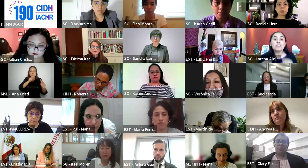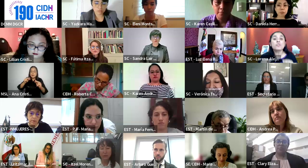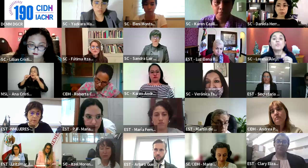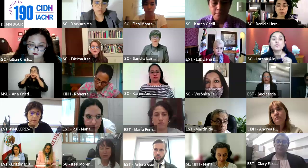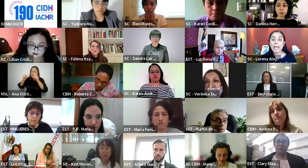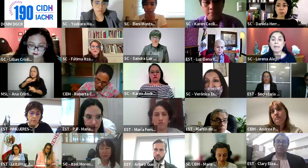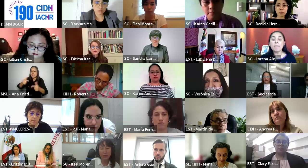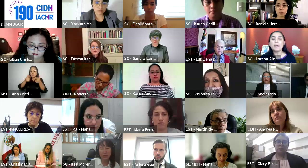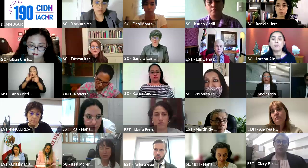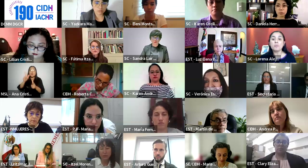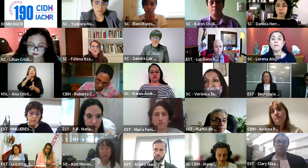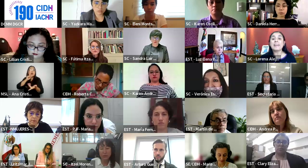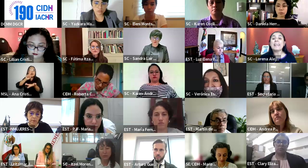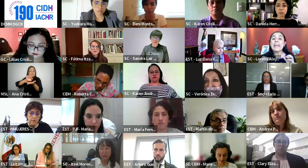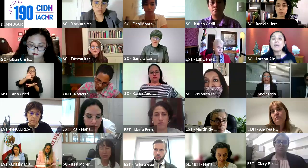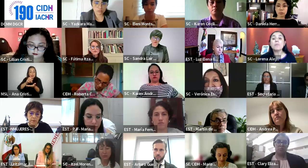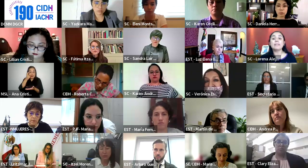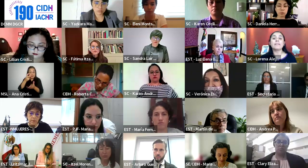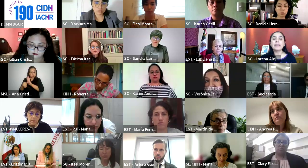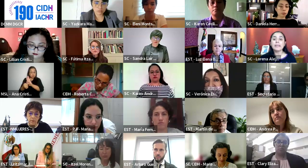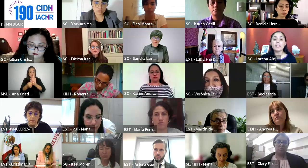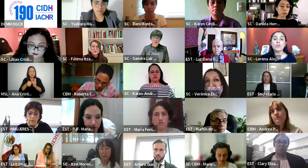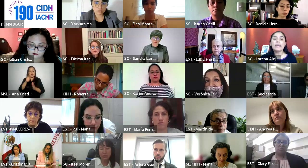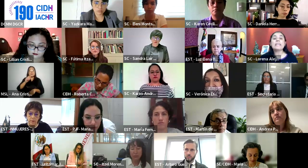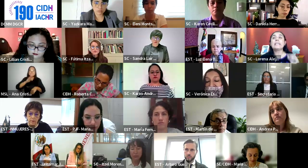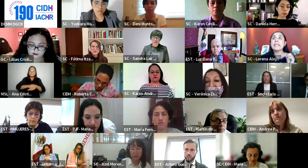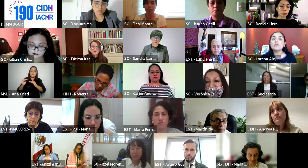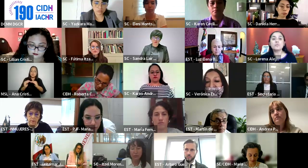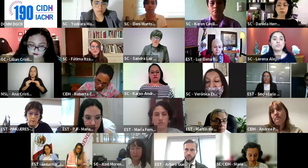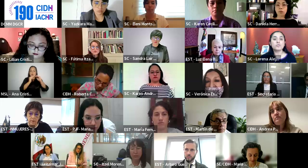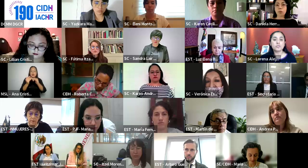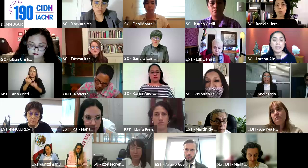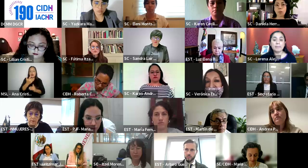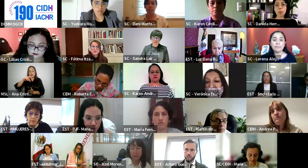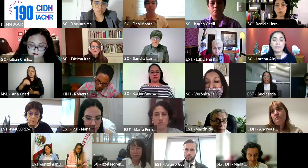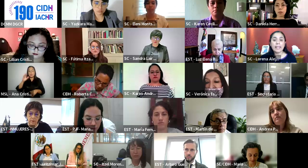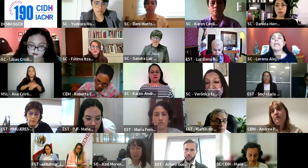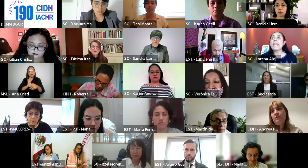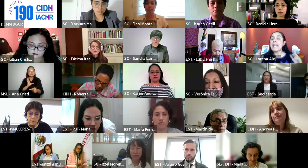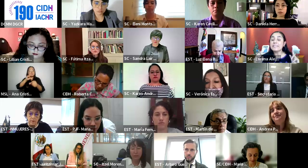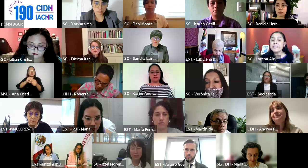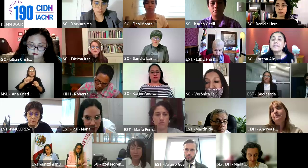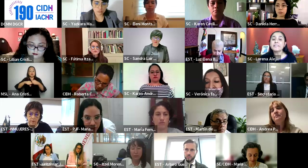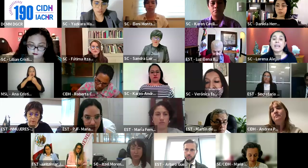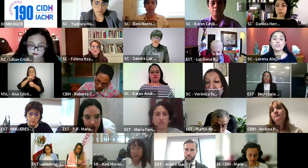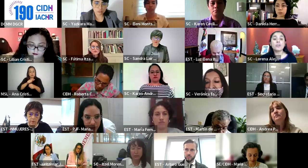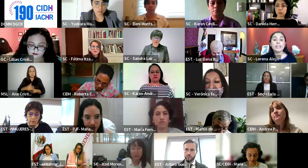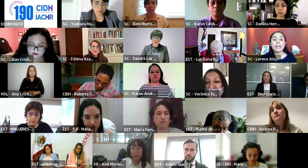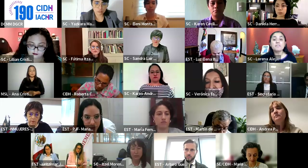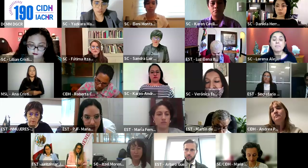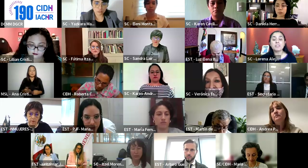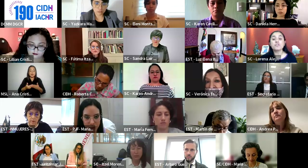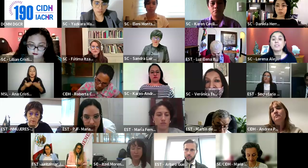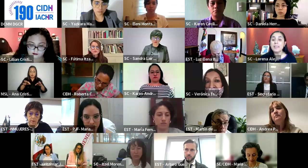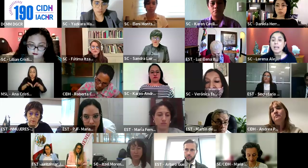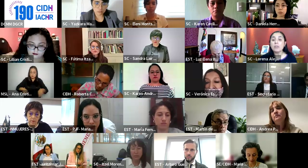es un paso crucial para promover la igualdad de género y la inclusión social. Es necesario